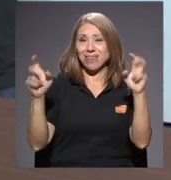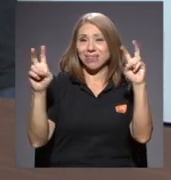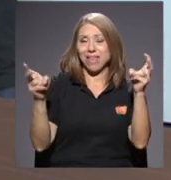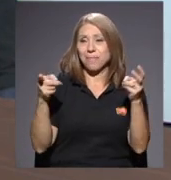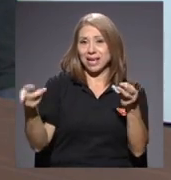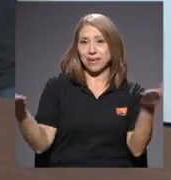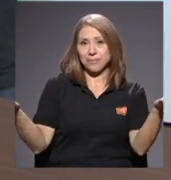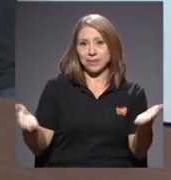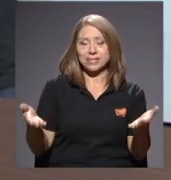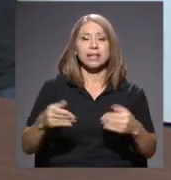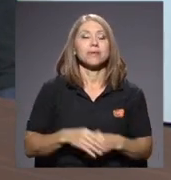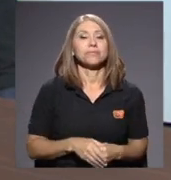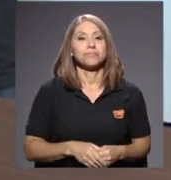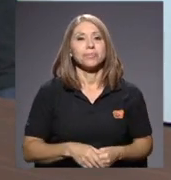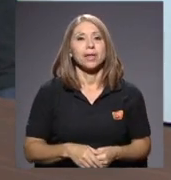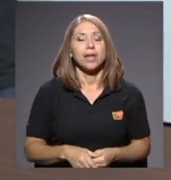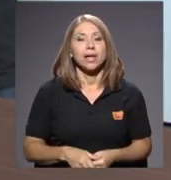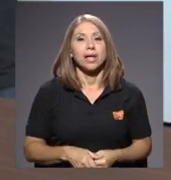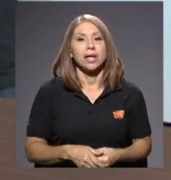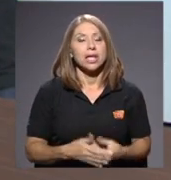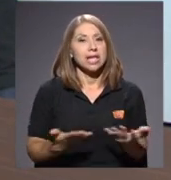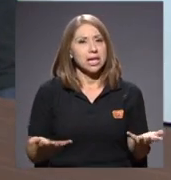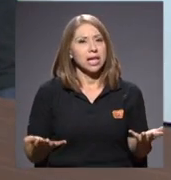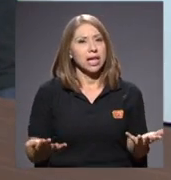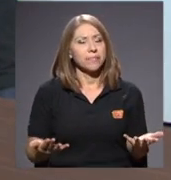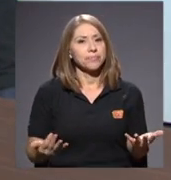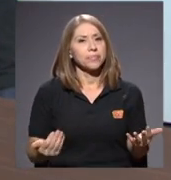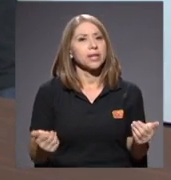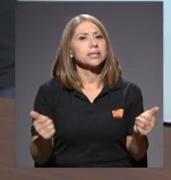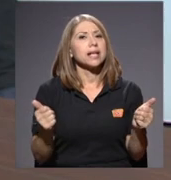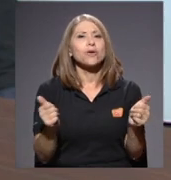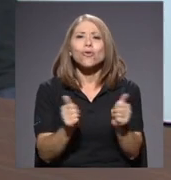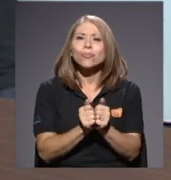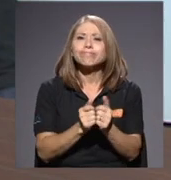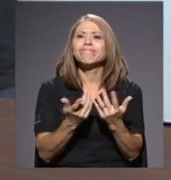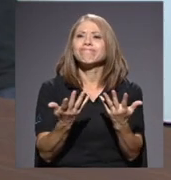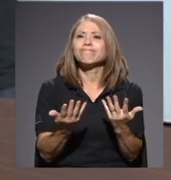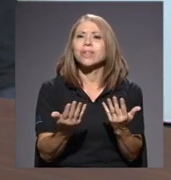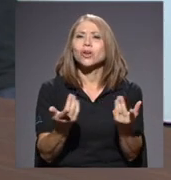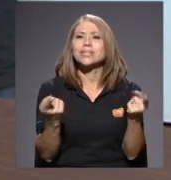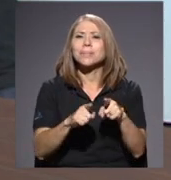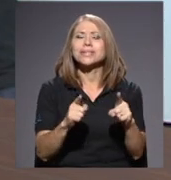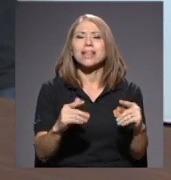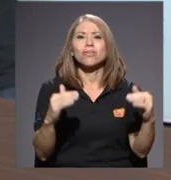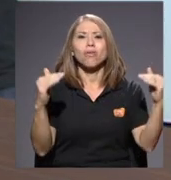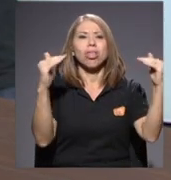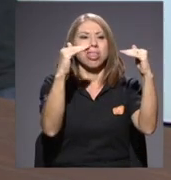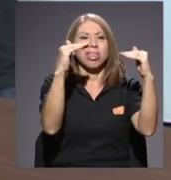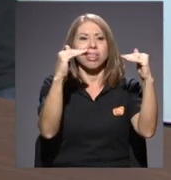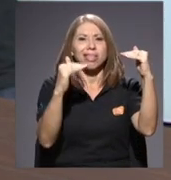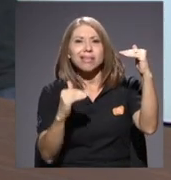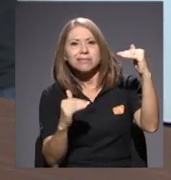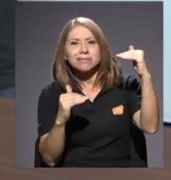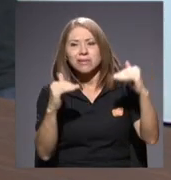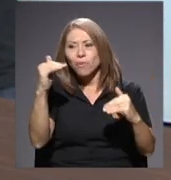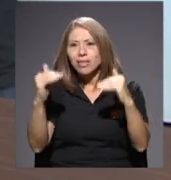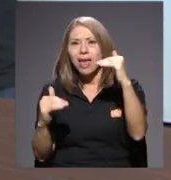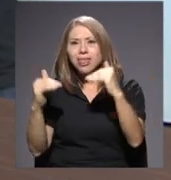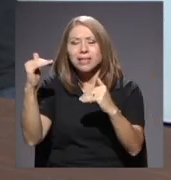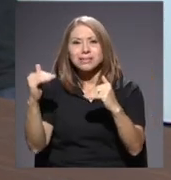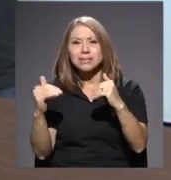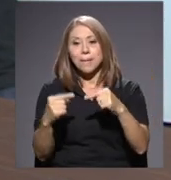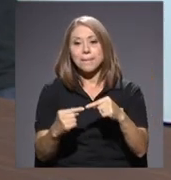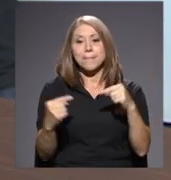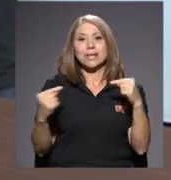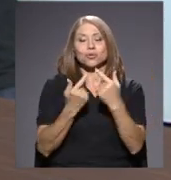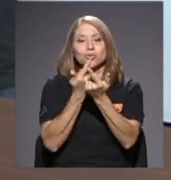presentando y que va de la mano de las desigualdades versus la libertad de expresión, que aunque tengamos una muy buena salud,